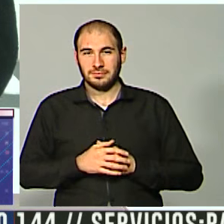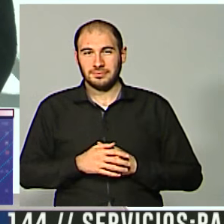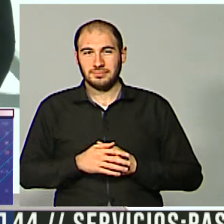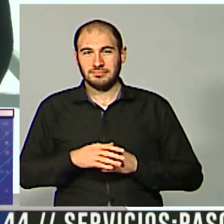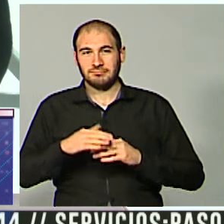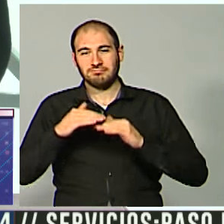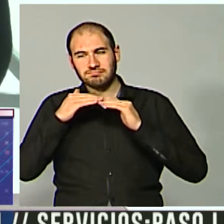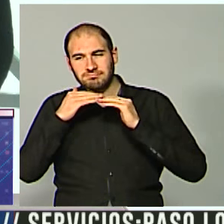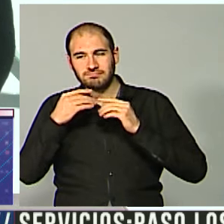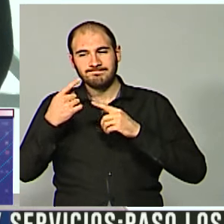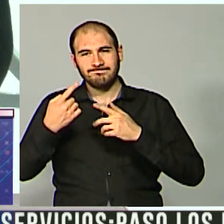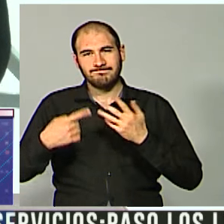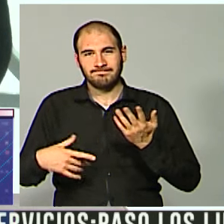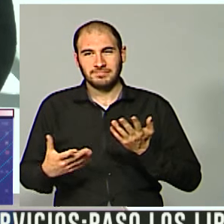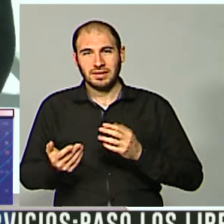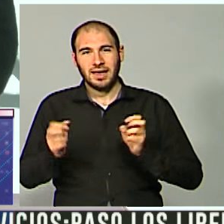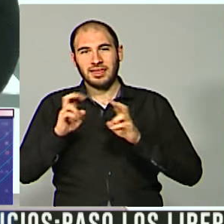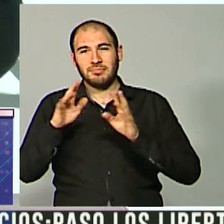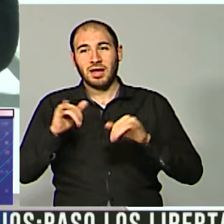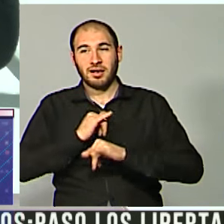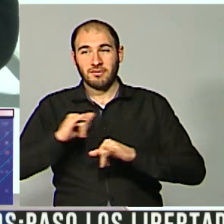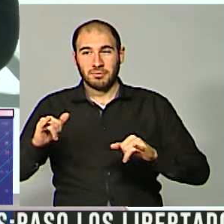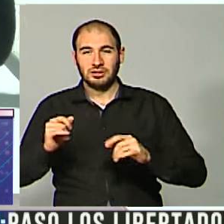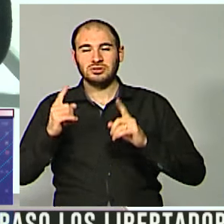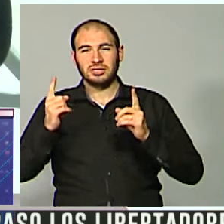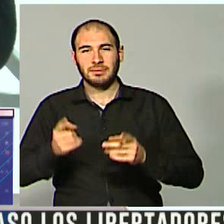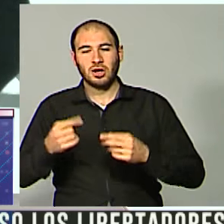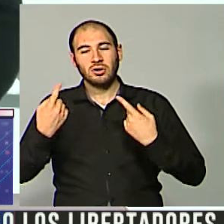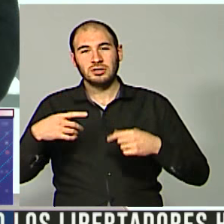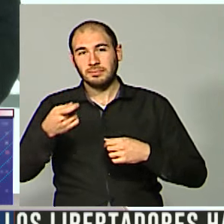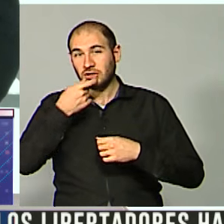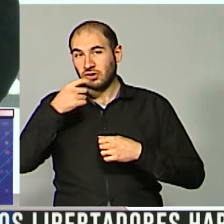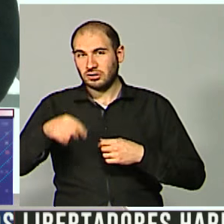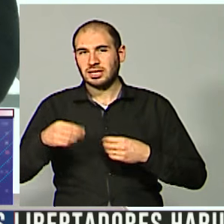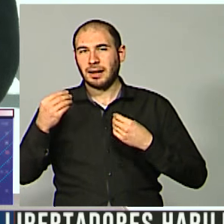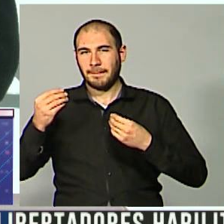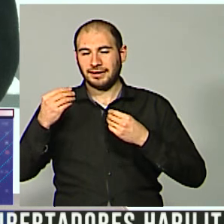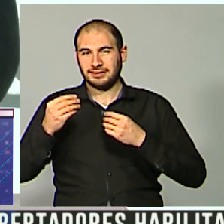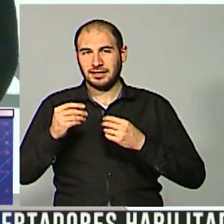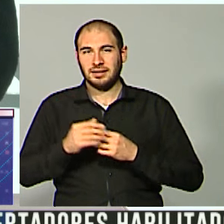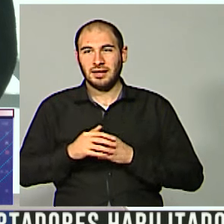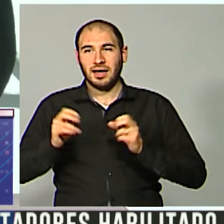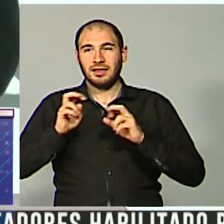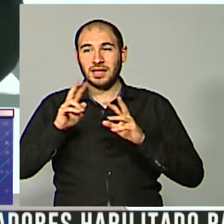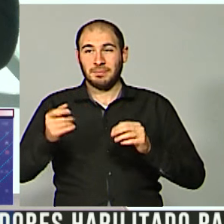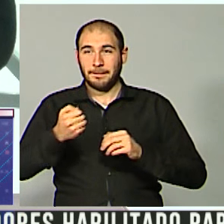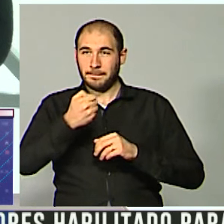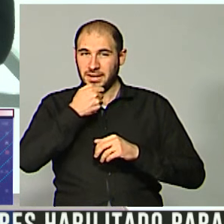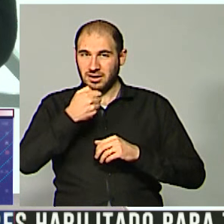observar algunas cosas que tienen que ver con la información y con las cosas que pasan en Mendoza, que tienen contenido